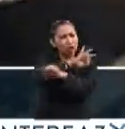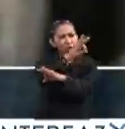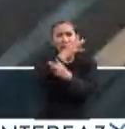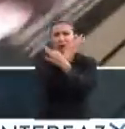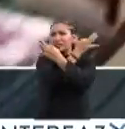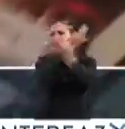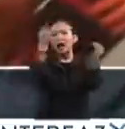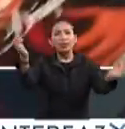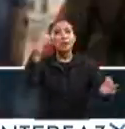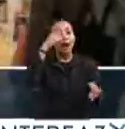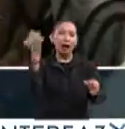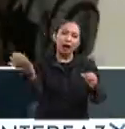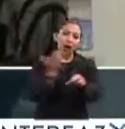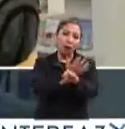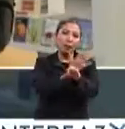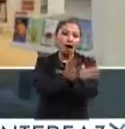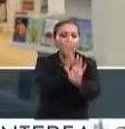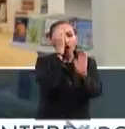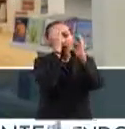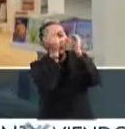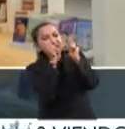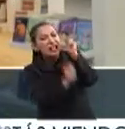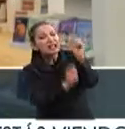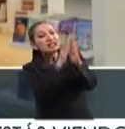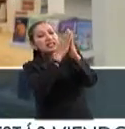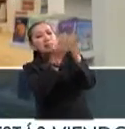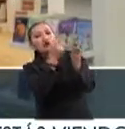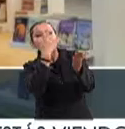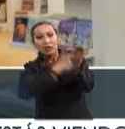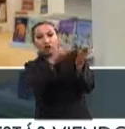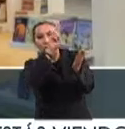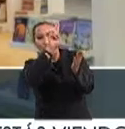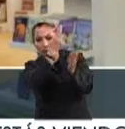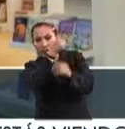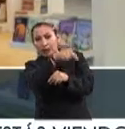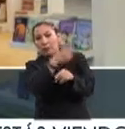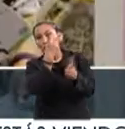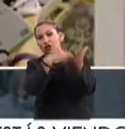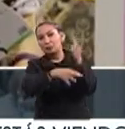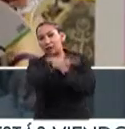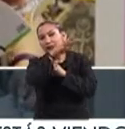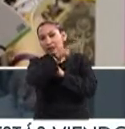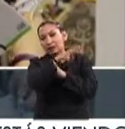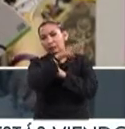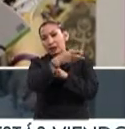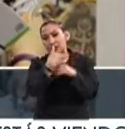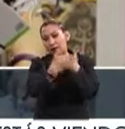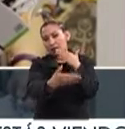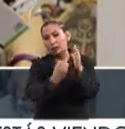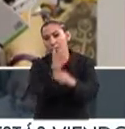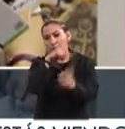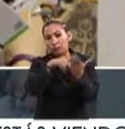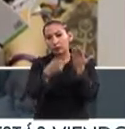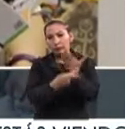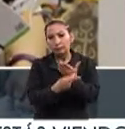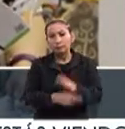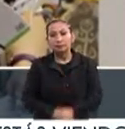para que estén con nosotros, para que conozcan qué vamos a preparar también para 2019 en este nuevo proyecto.